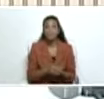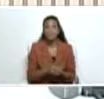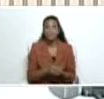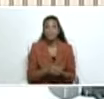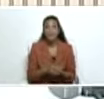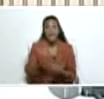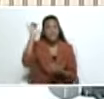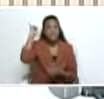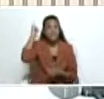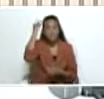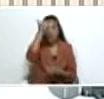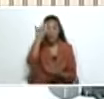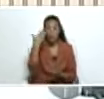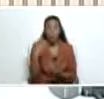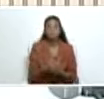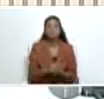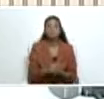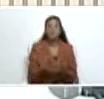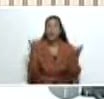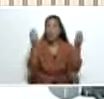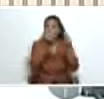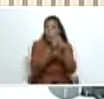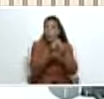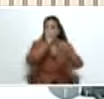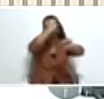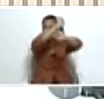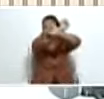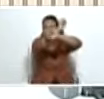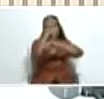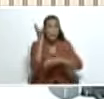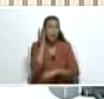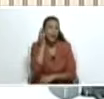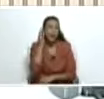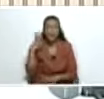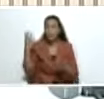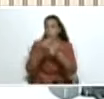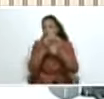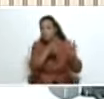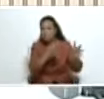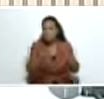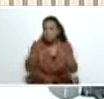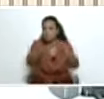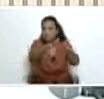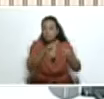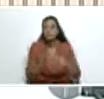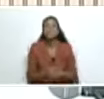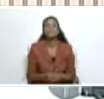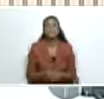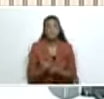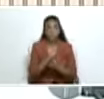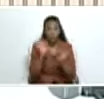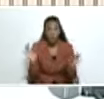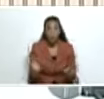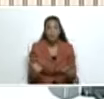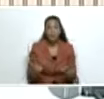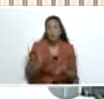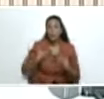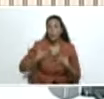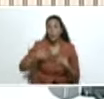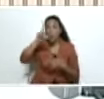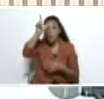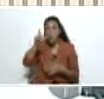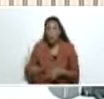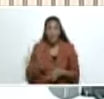Yaracuy, Cuy, allá está con María Leonza, pues, recorriendo todos los caminos con la diosa María